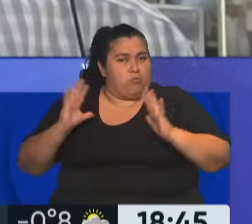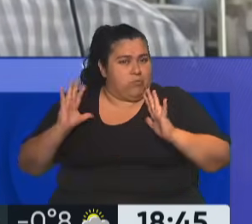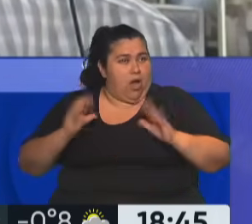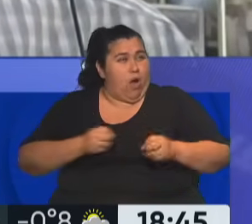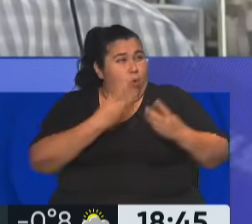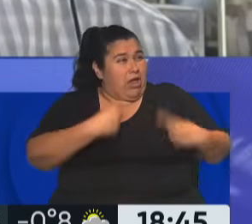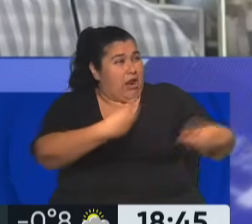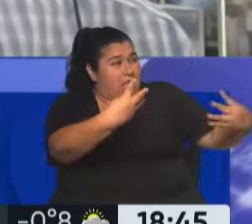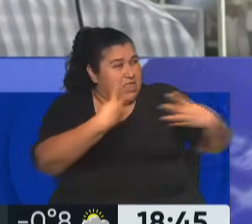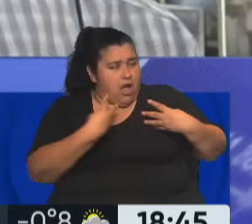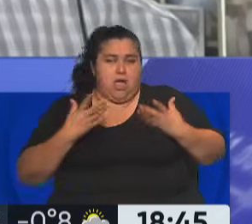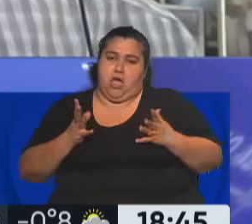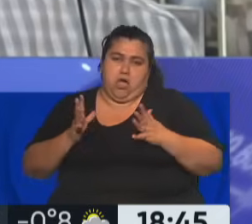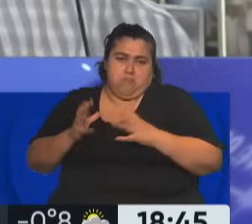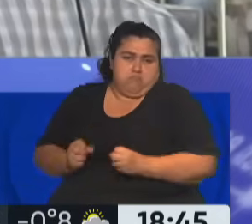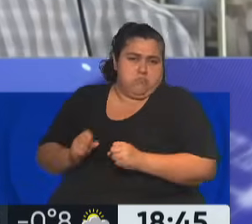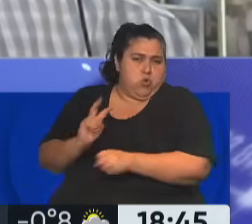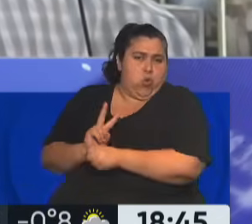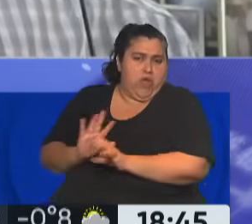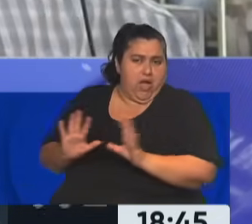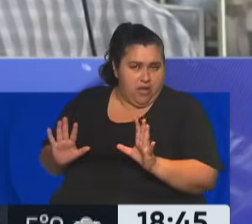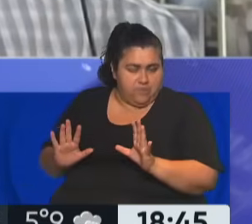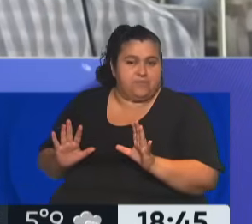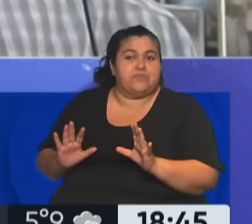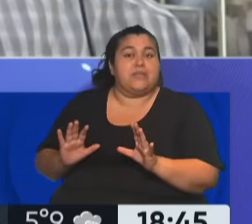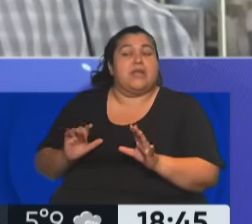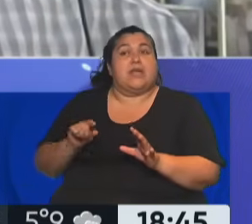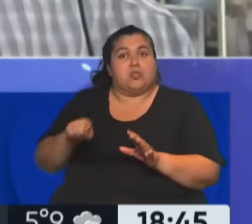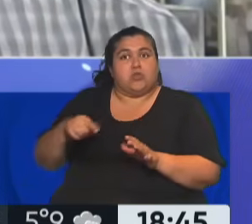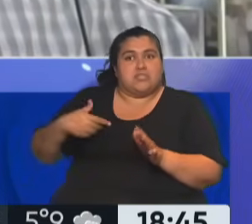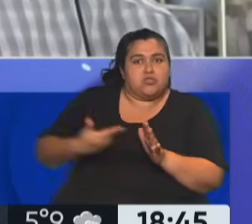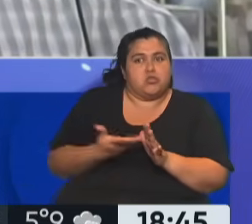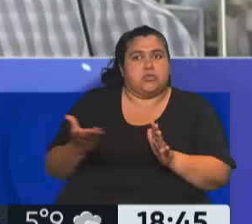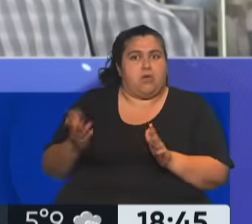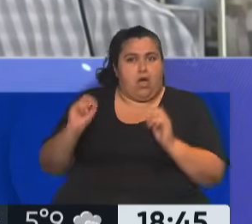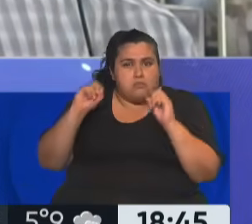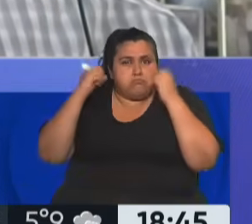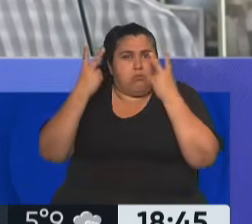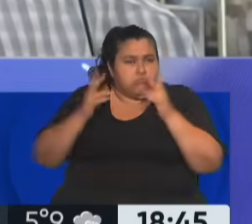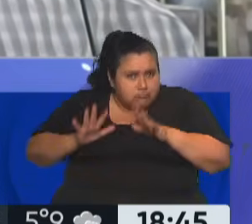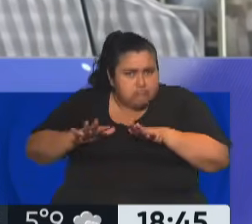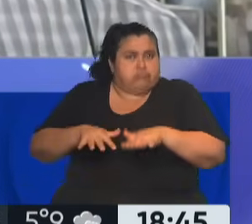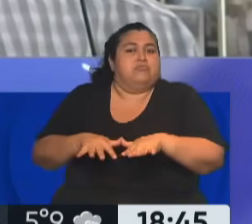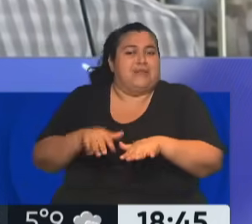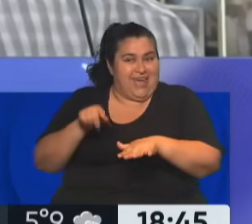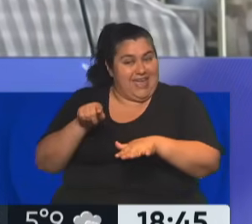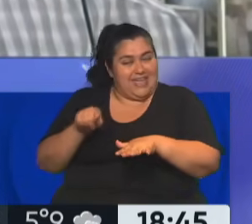ataque. Entonces este tipo de promoción o de impulso a la movilización social es un dato